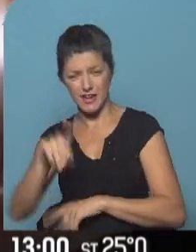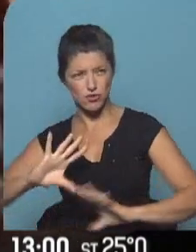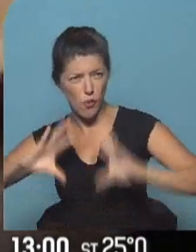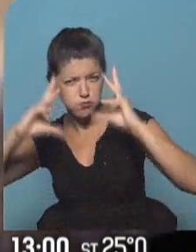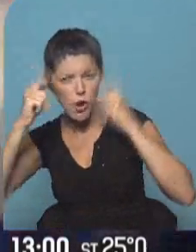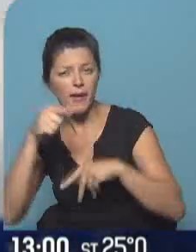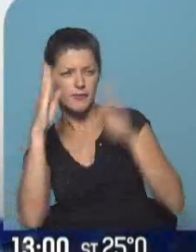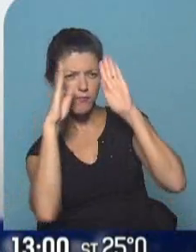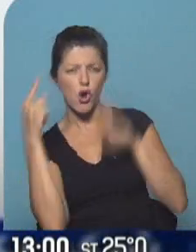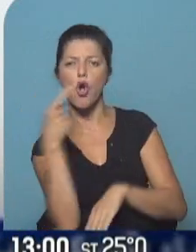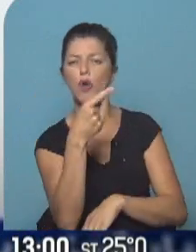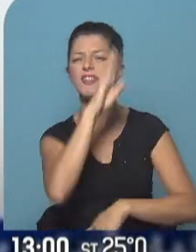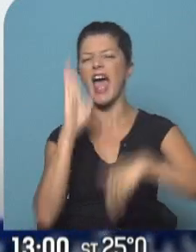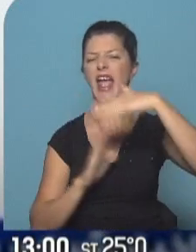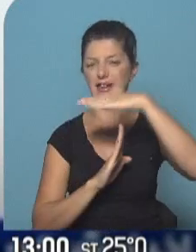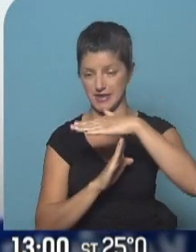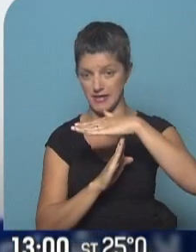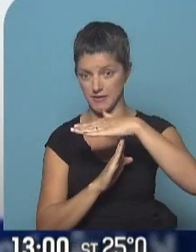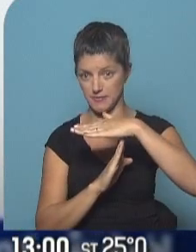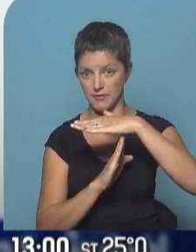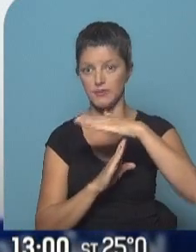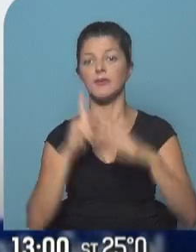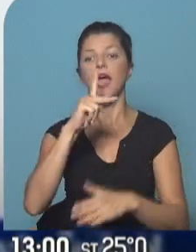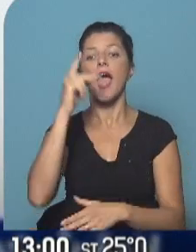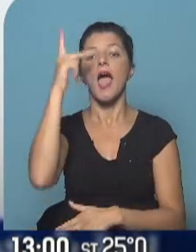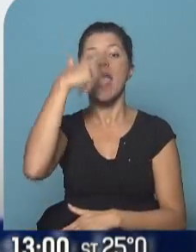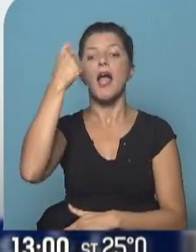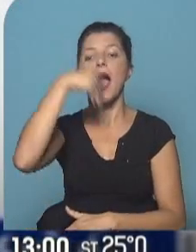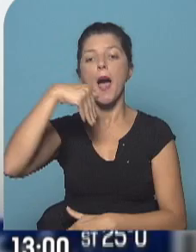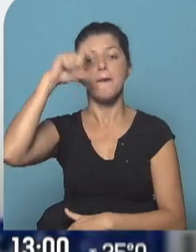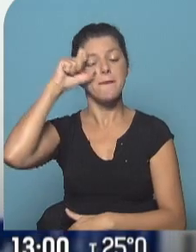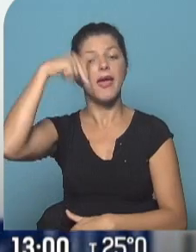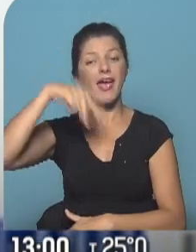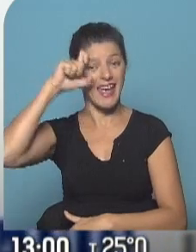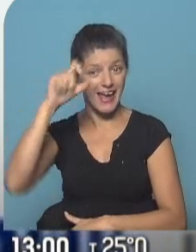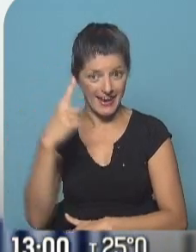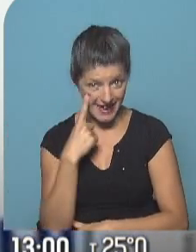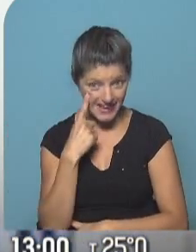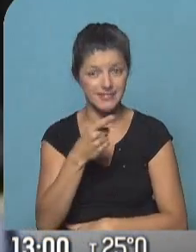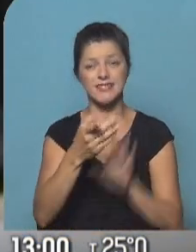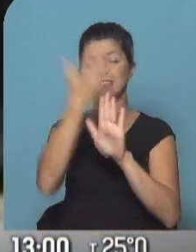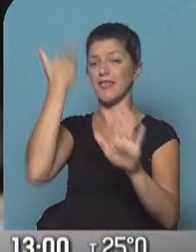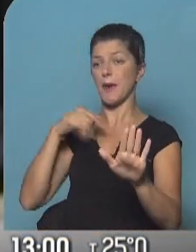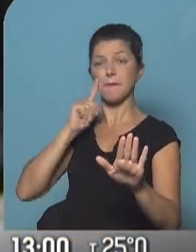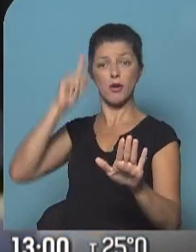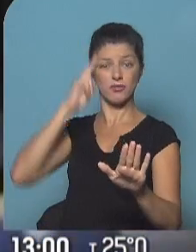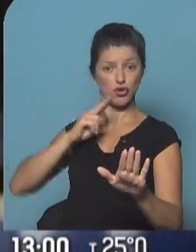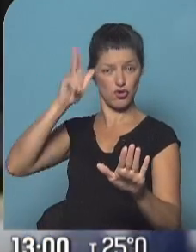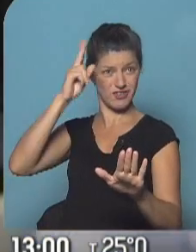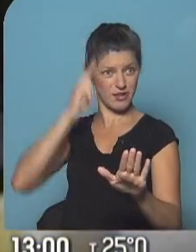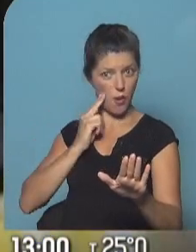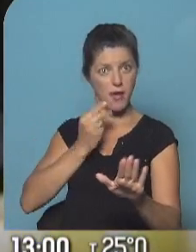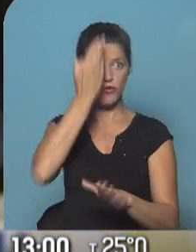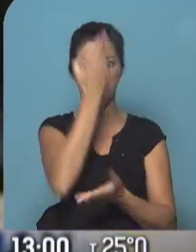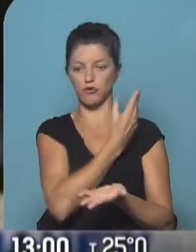se centró en el líder supremo, Ali Khamenei, la máxima autoridad religiosa en funciones desde 1989 y es una